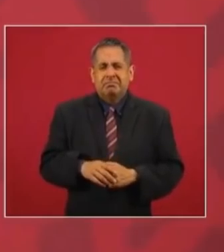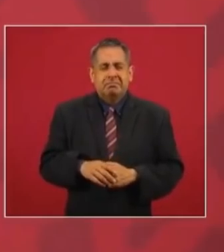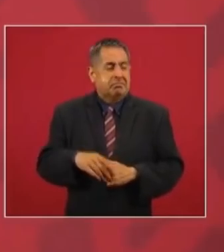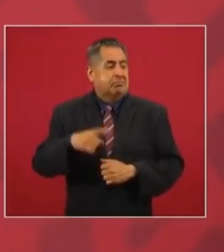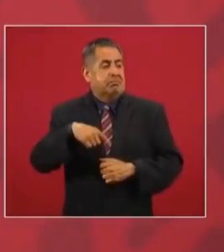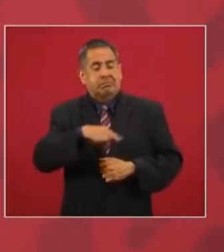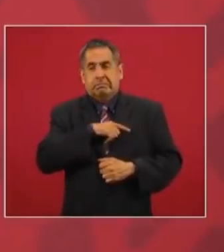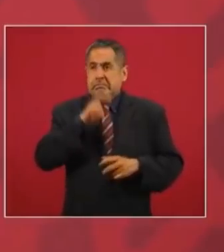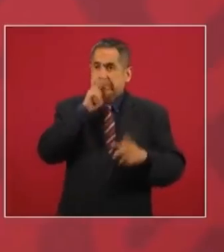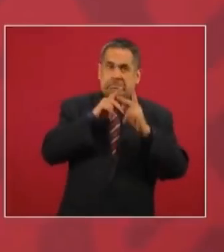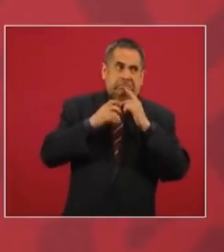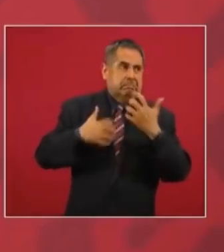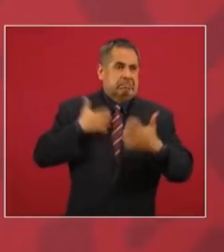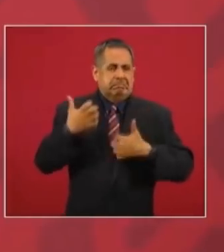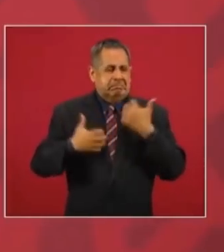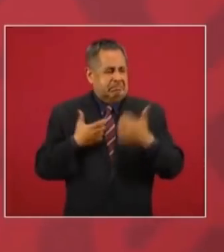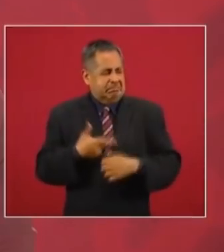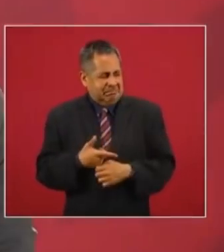desesperados. Pues